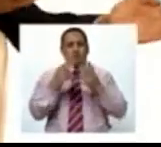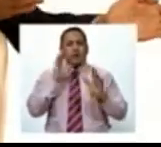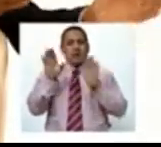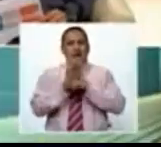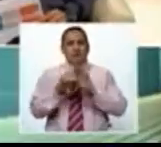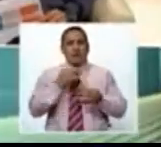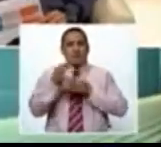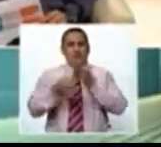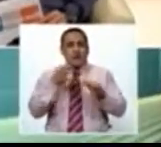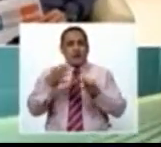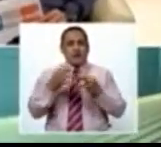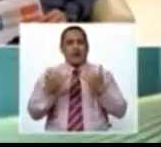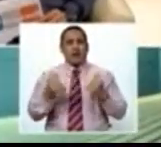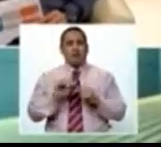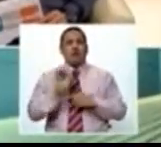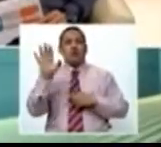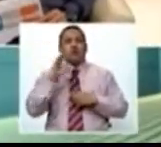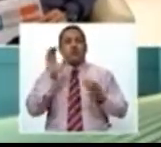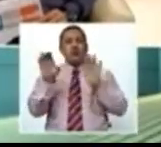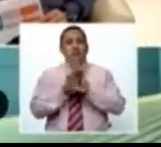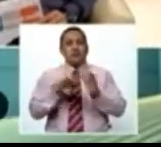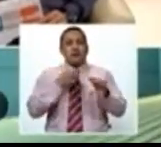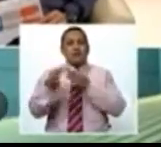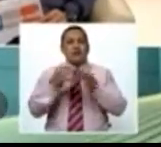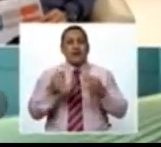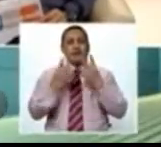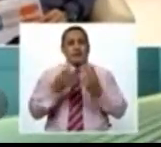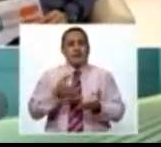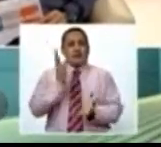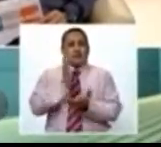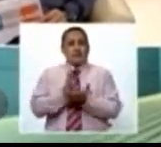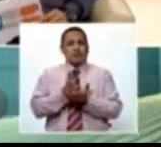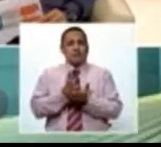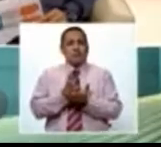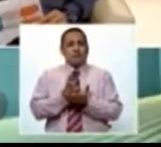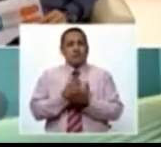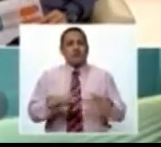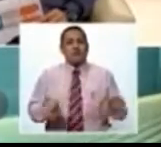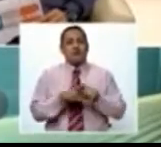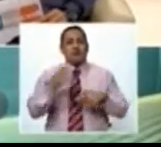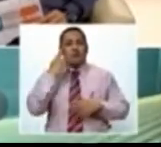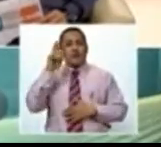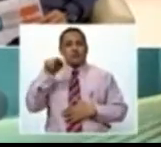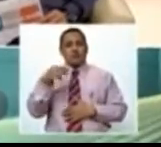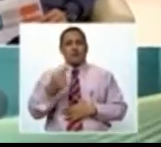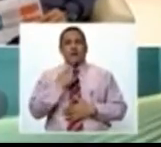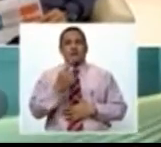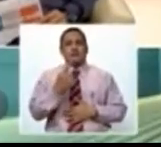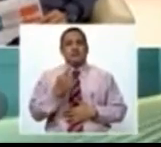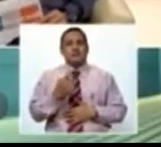materia de comentario, y el otro ejemplo que se menciona en la sentencia, lo razonable